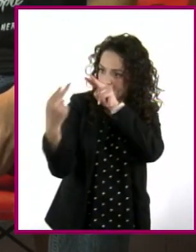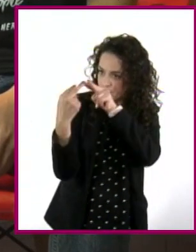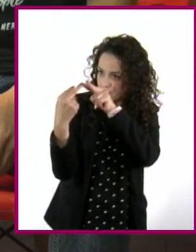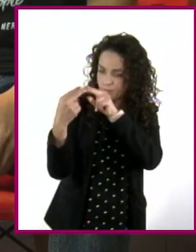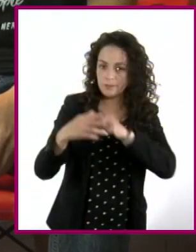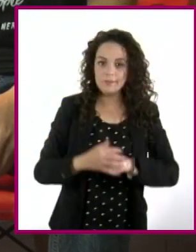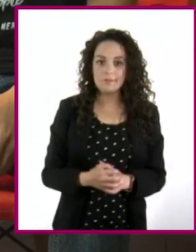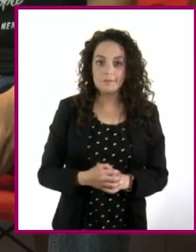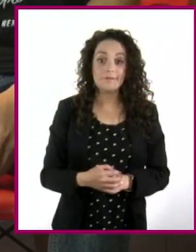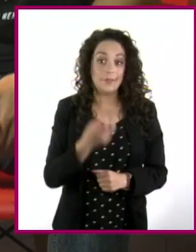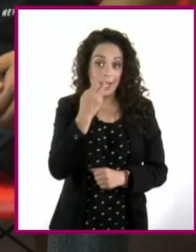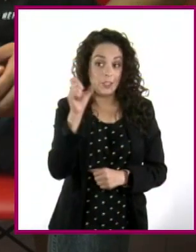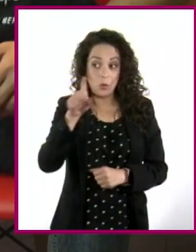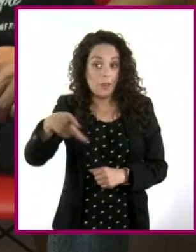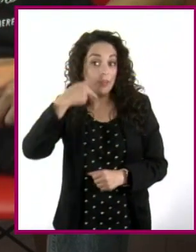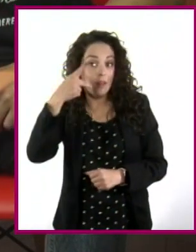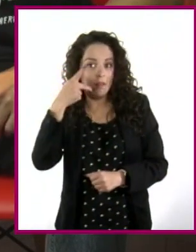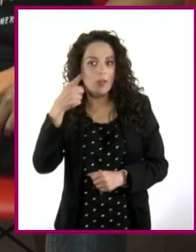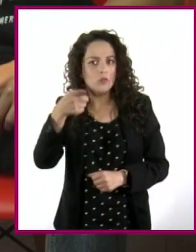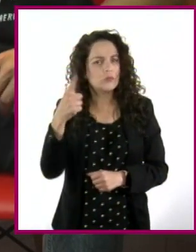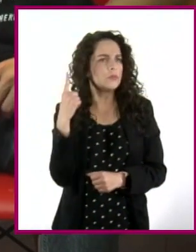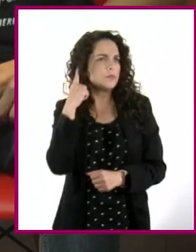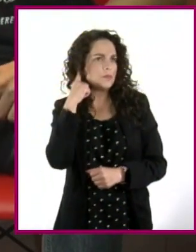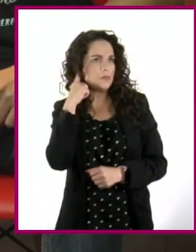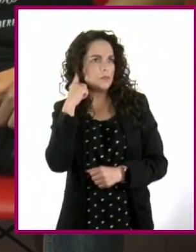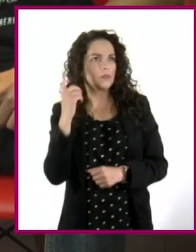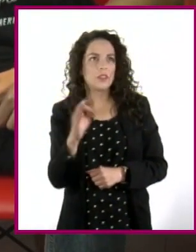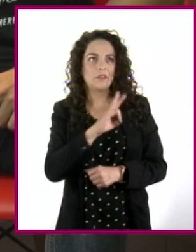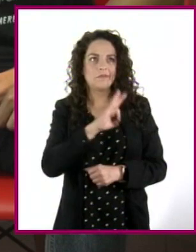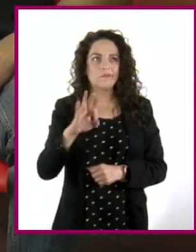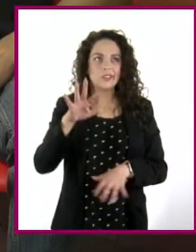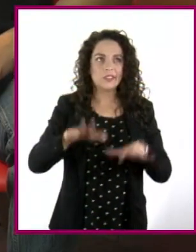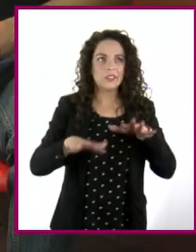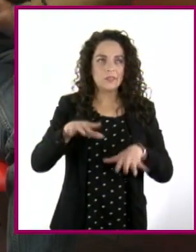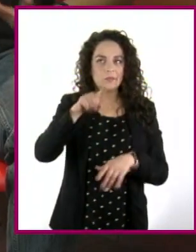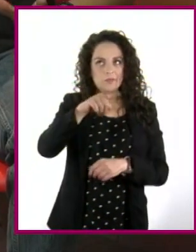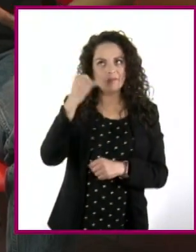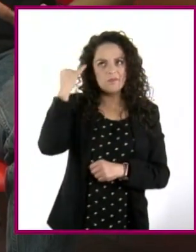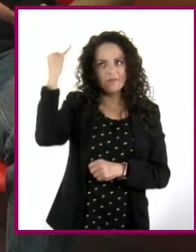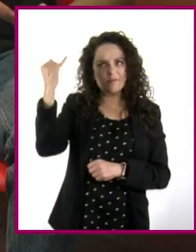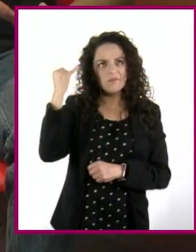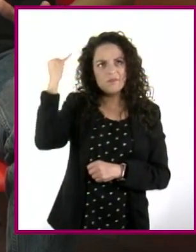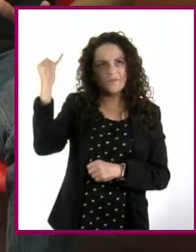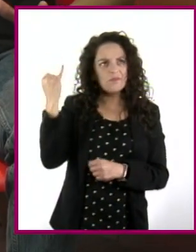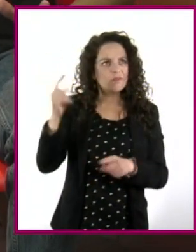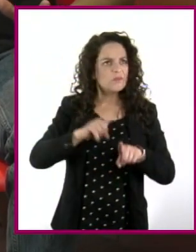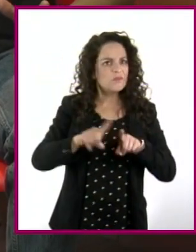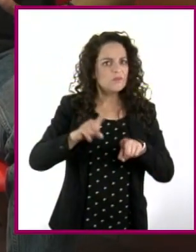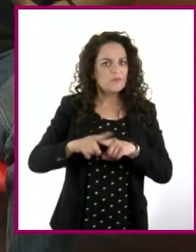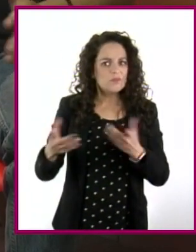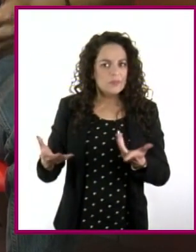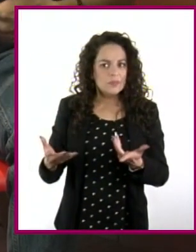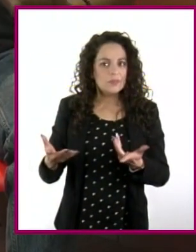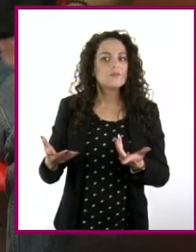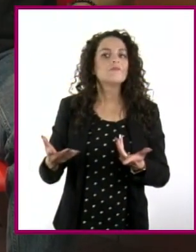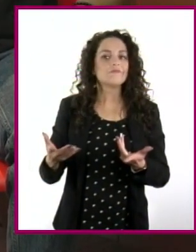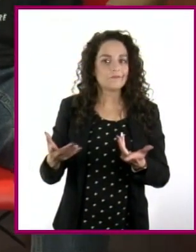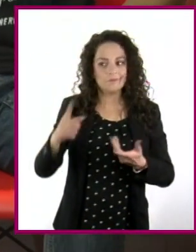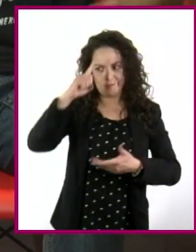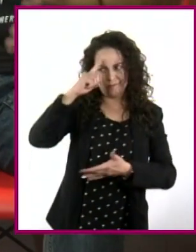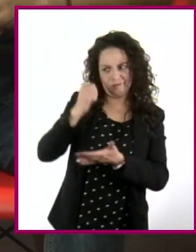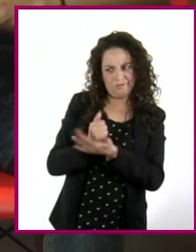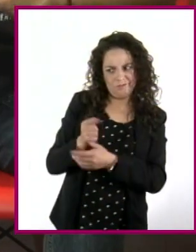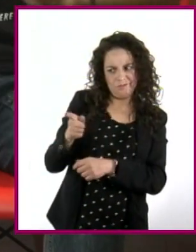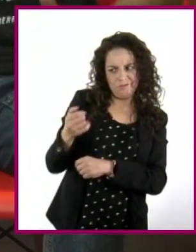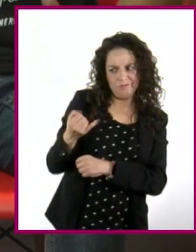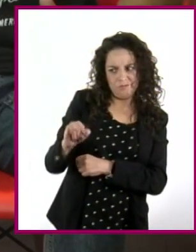a que durante la escucha se emitan prejuicios que pueden distorsionar el mensaje. Y procura no sacar conclusiones precipitadas sobre el interlocutor,